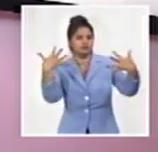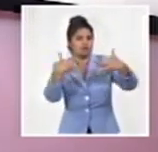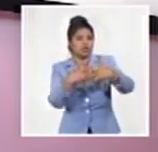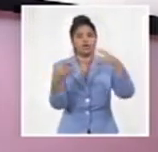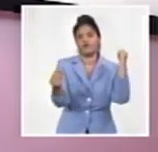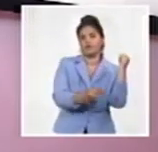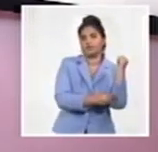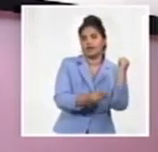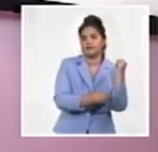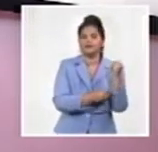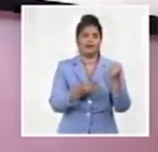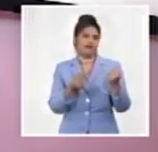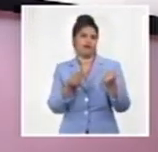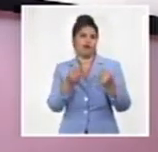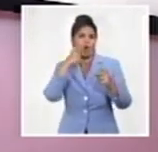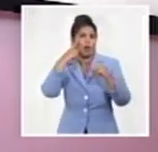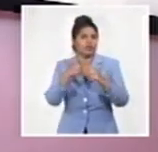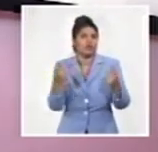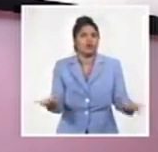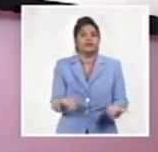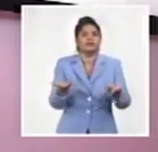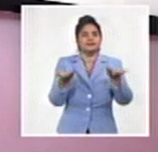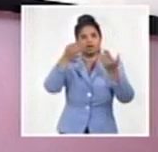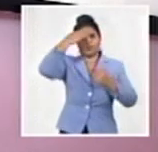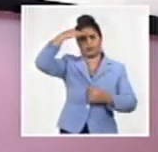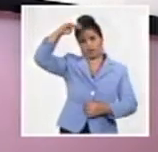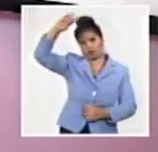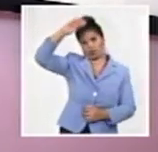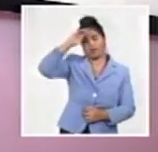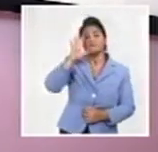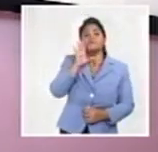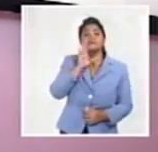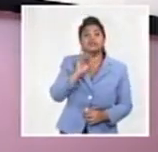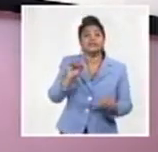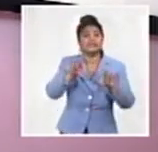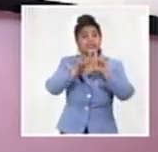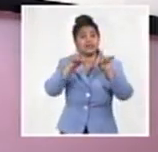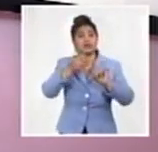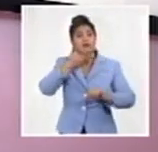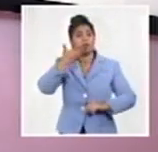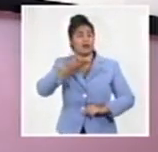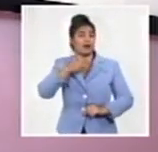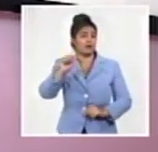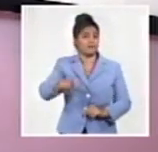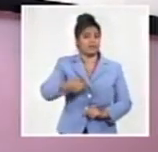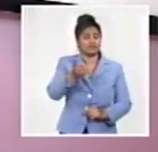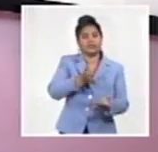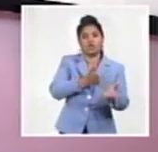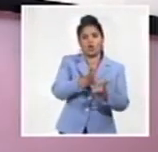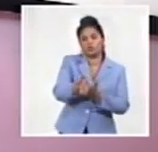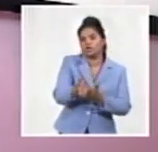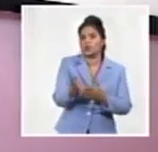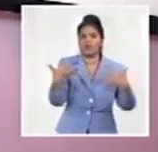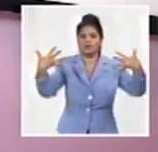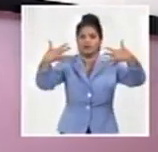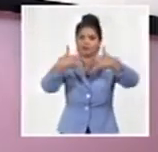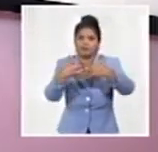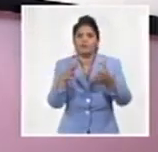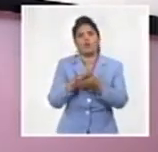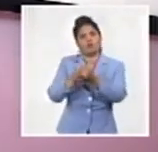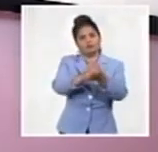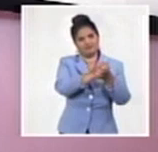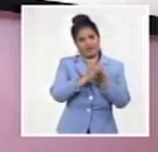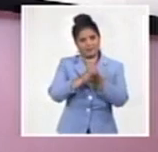y políticos en pos del desarrollo de Cuba. O en palabras del propio presidente, continuar construyendo el horizonte de bienestar que